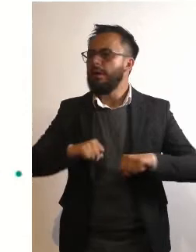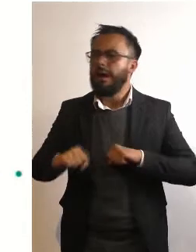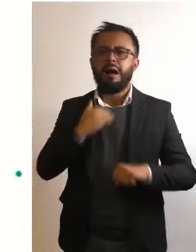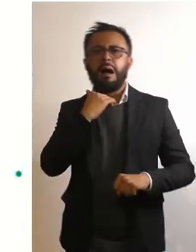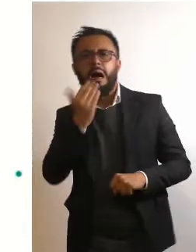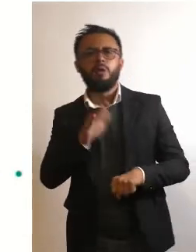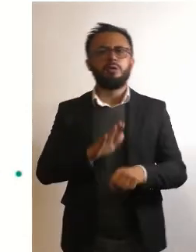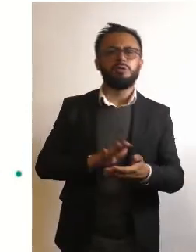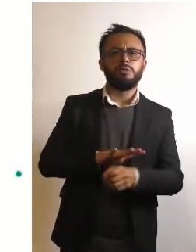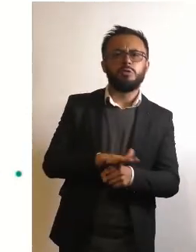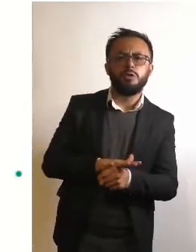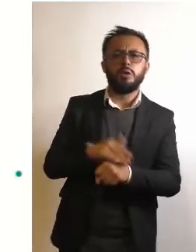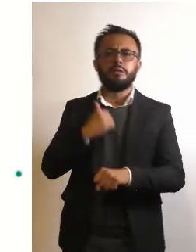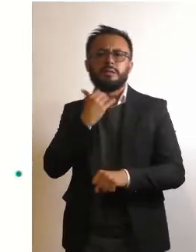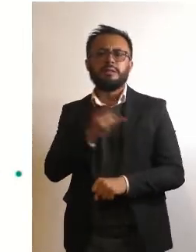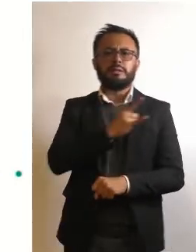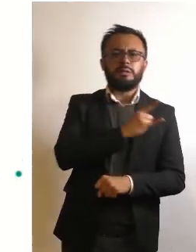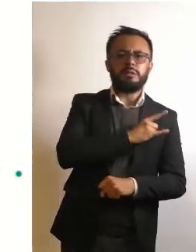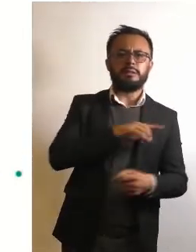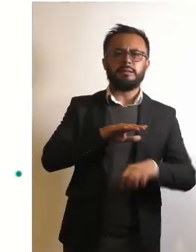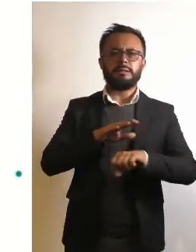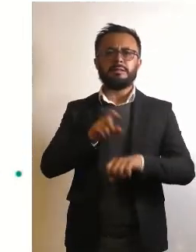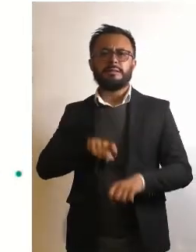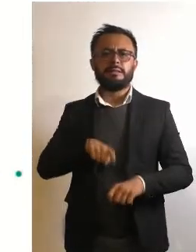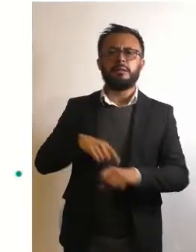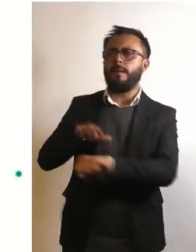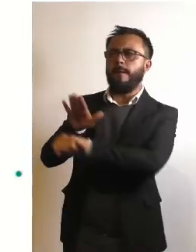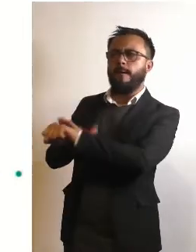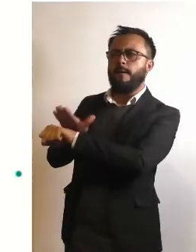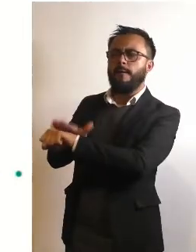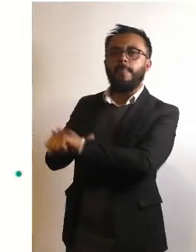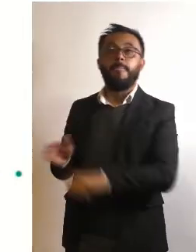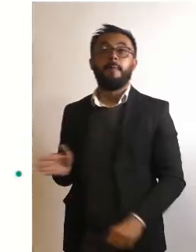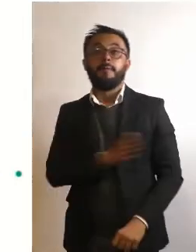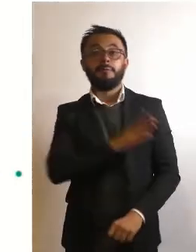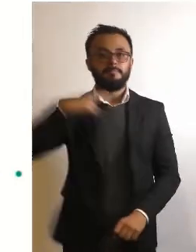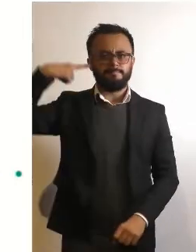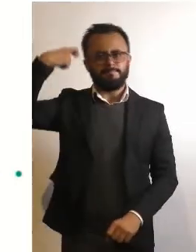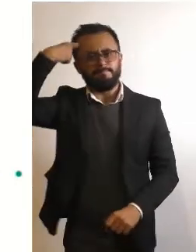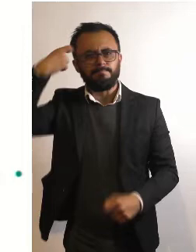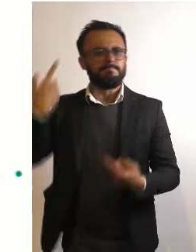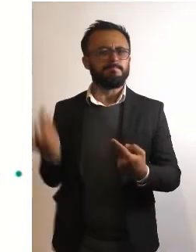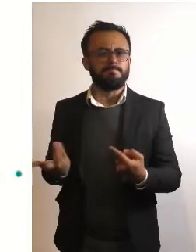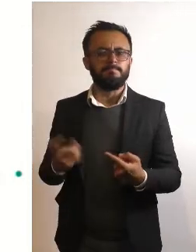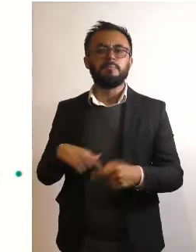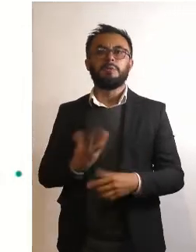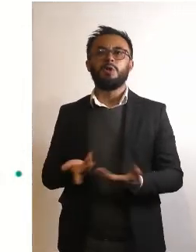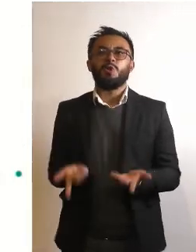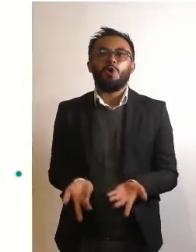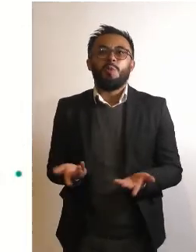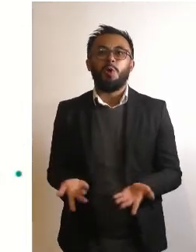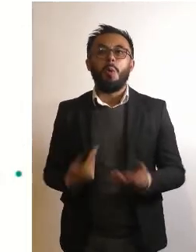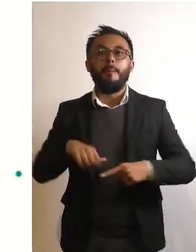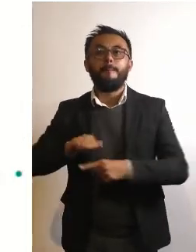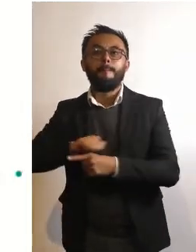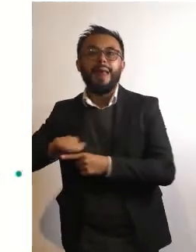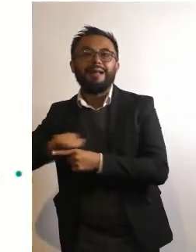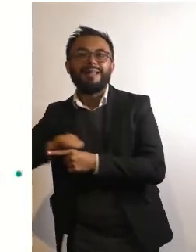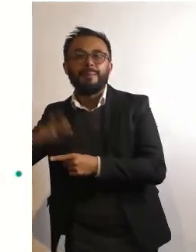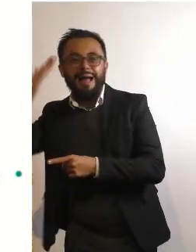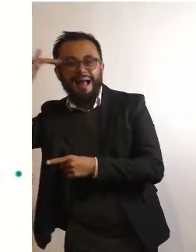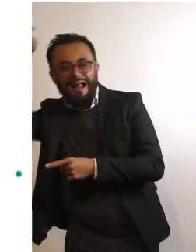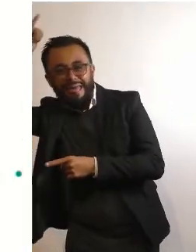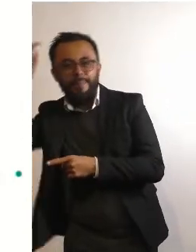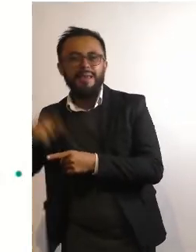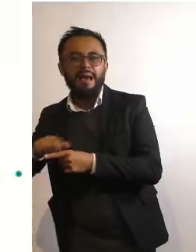requerimientos institucionales. Nuestro reto: implementar y apropiar prácticas académicas innovadoras, flexibles,